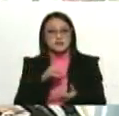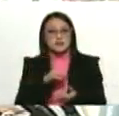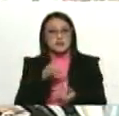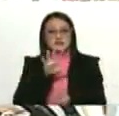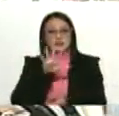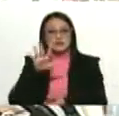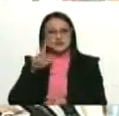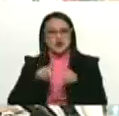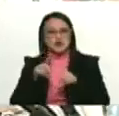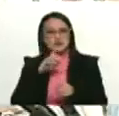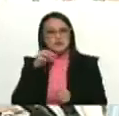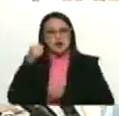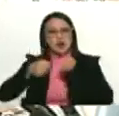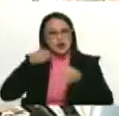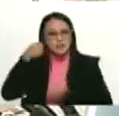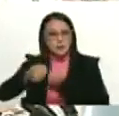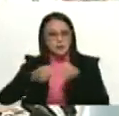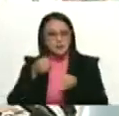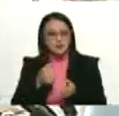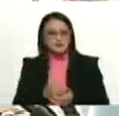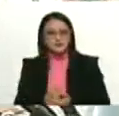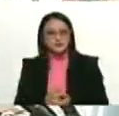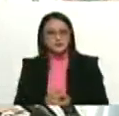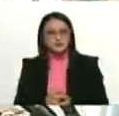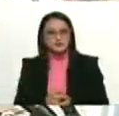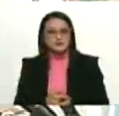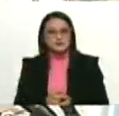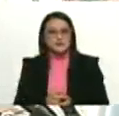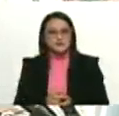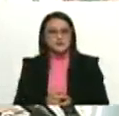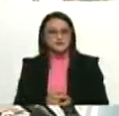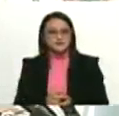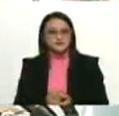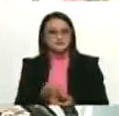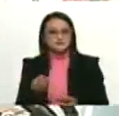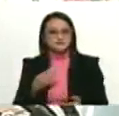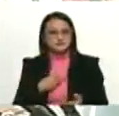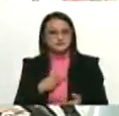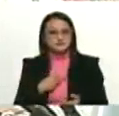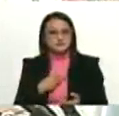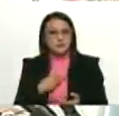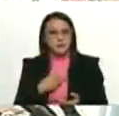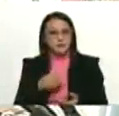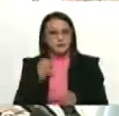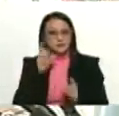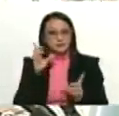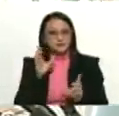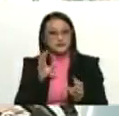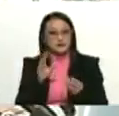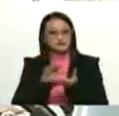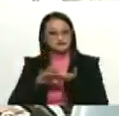55 casos. De los casos recibidos, impresionantemente hemos